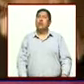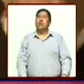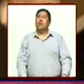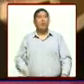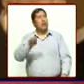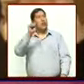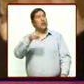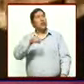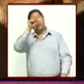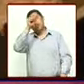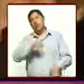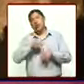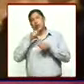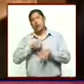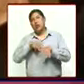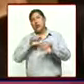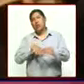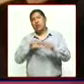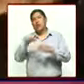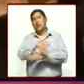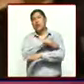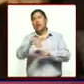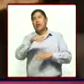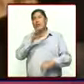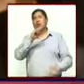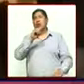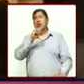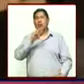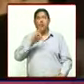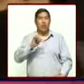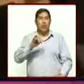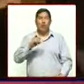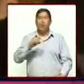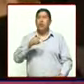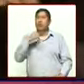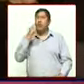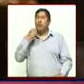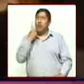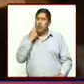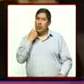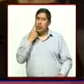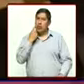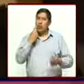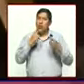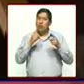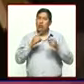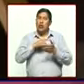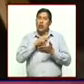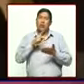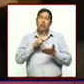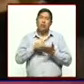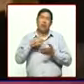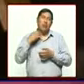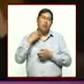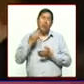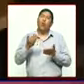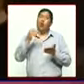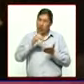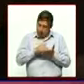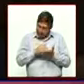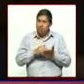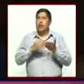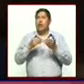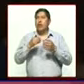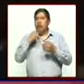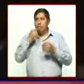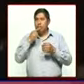Sí, Denise, la marcha se mueve de la calle Comercio a donde nos mencionaban que van a ir a la Asamblea Legislativa Plurinacional.